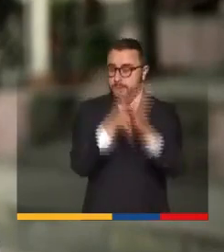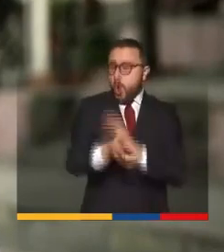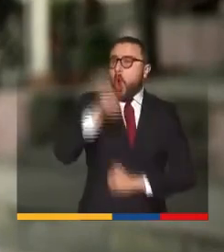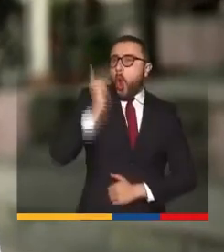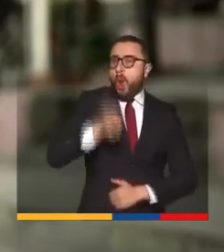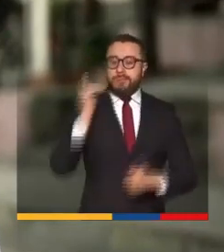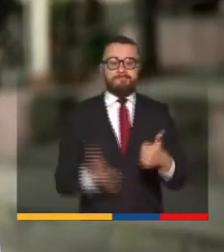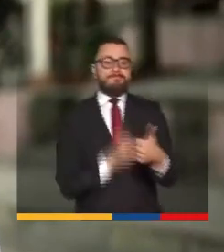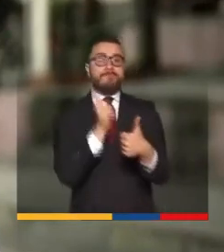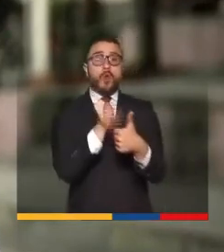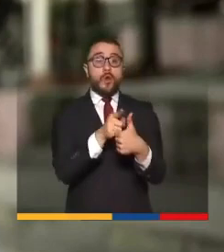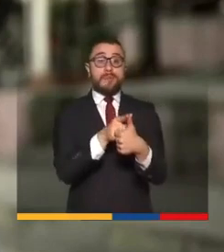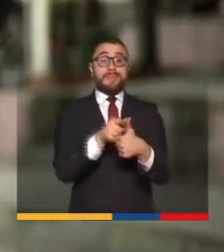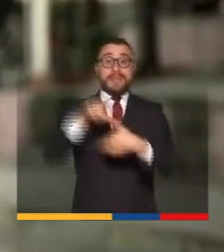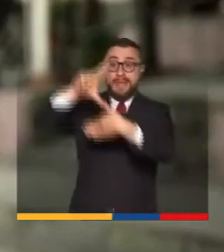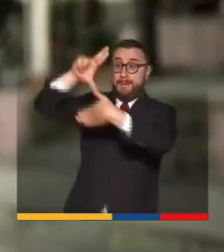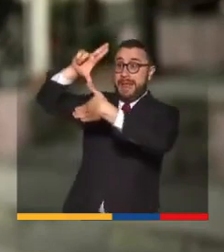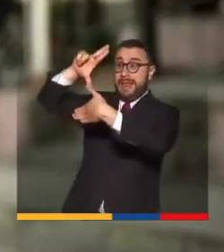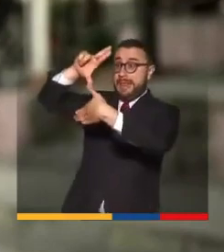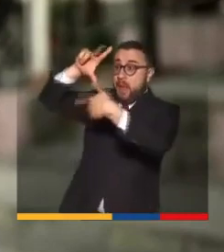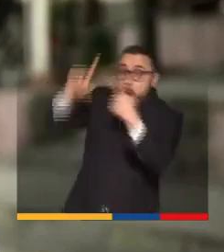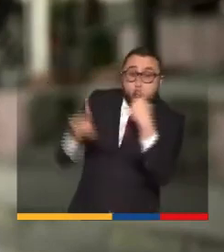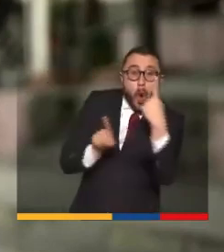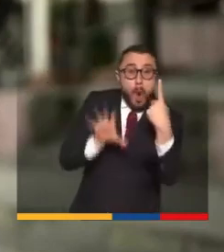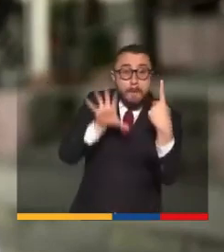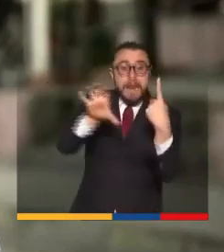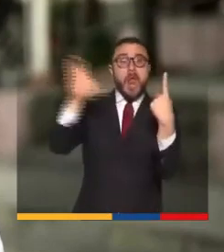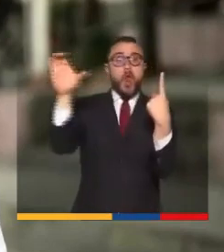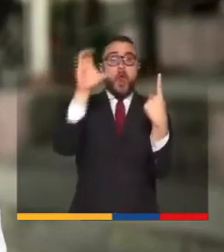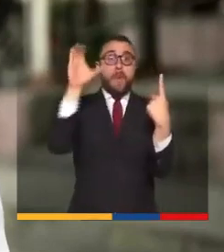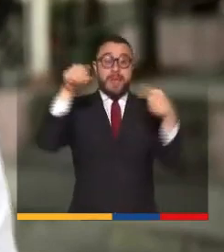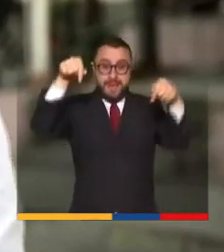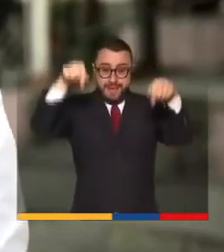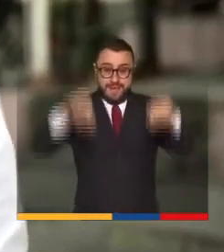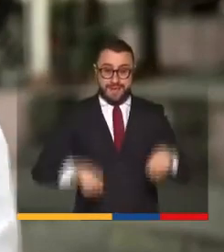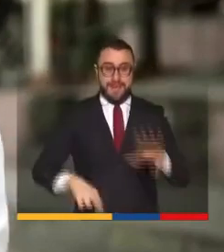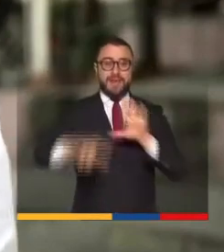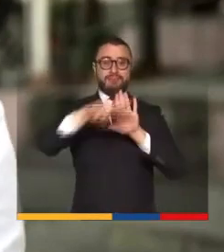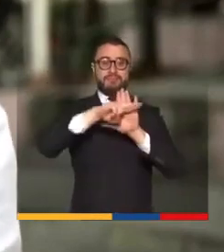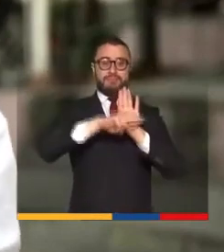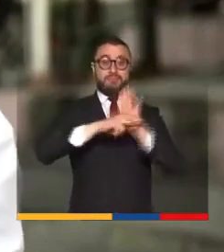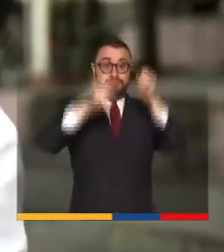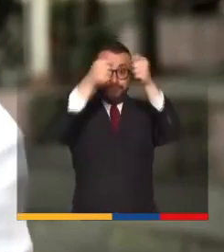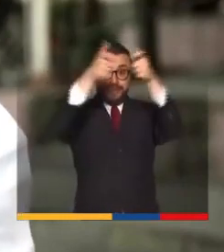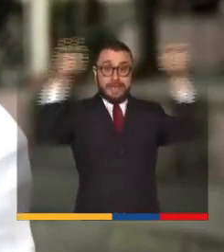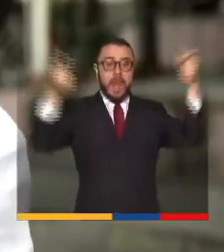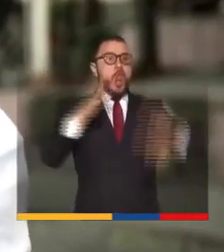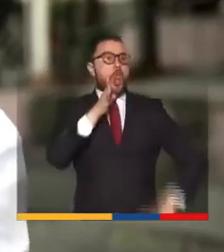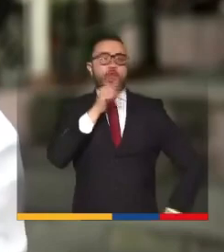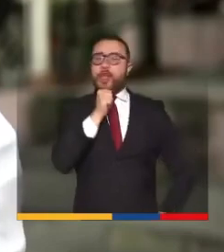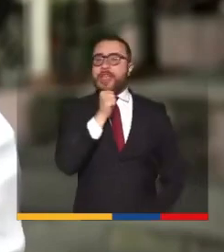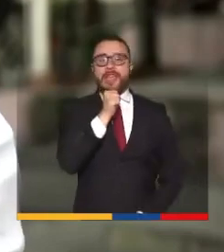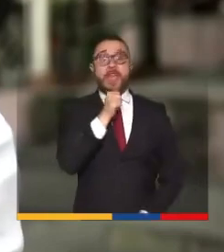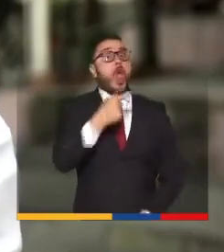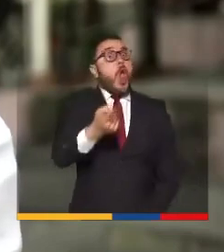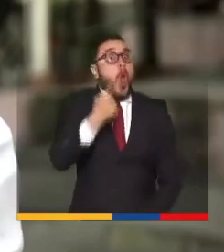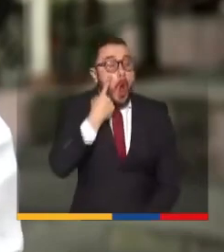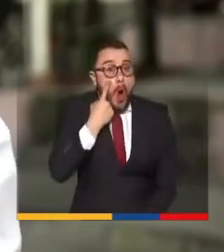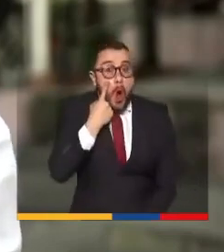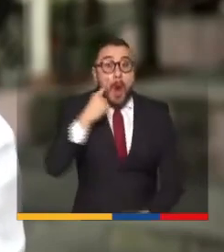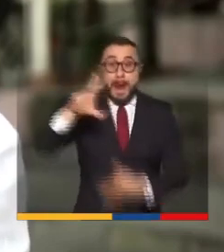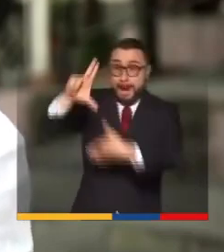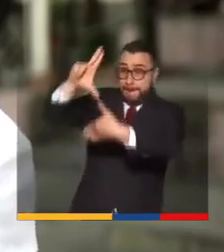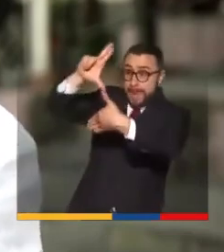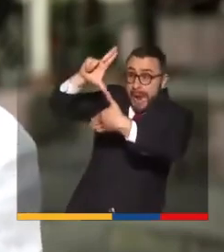es el único país de América Latina donde el costo de la energía no está regulado por el Estado. Oigan, el